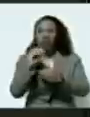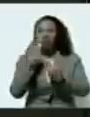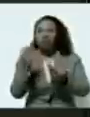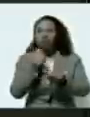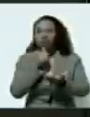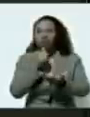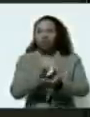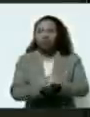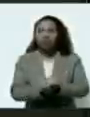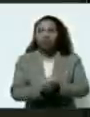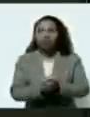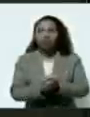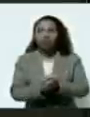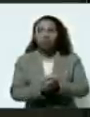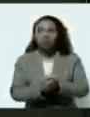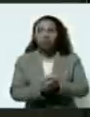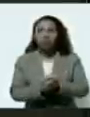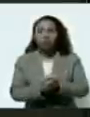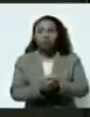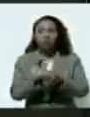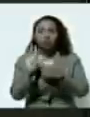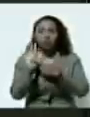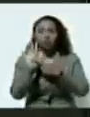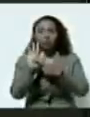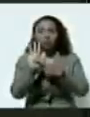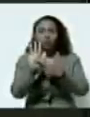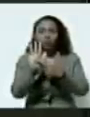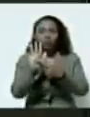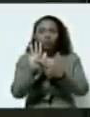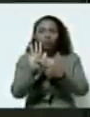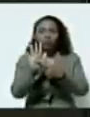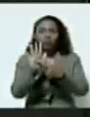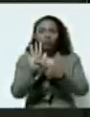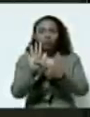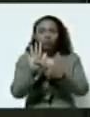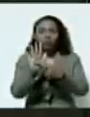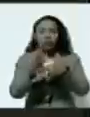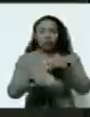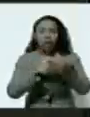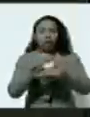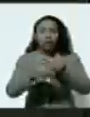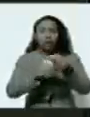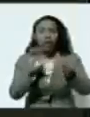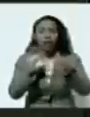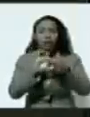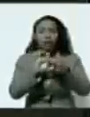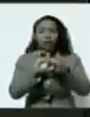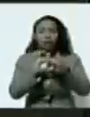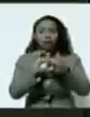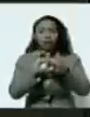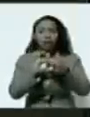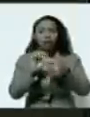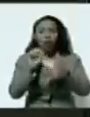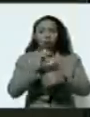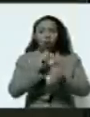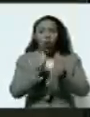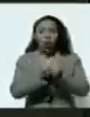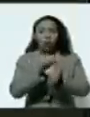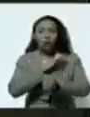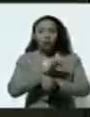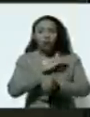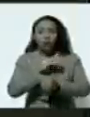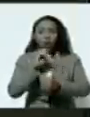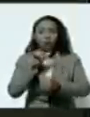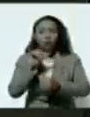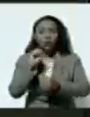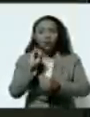menos que el representante que fungía de enlace con el señor Jimmy